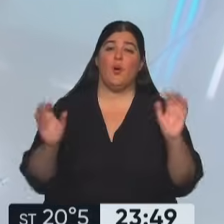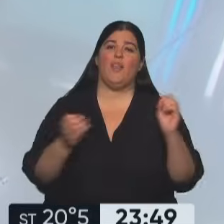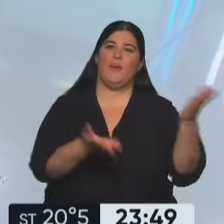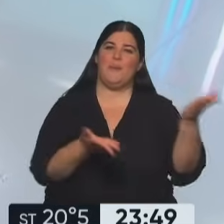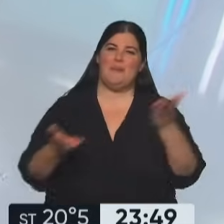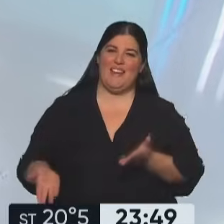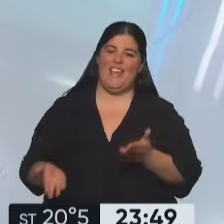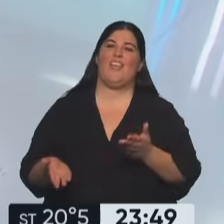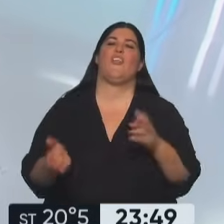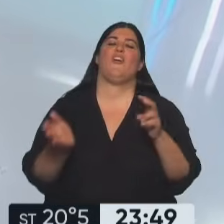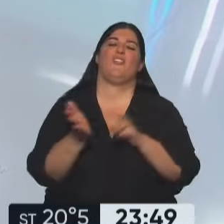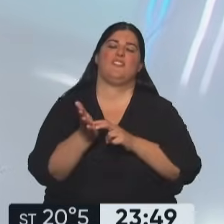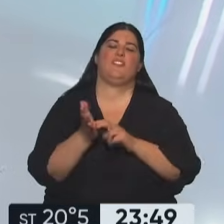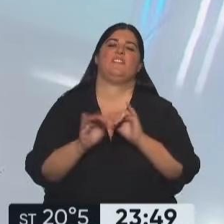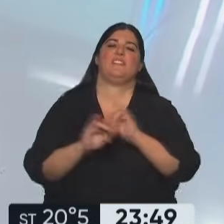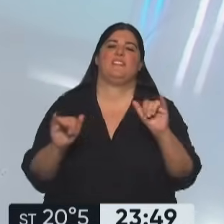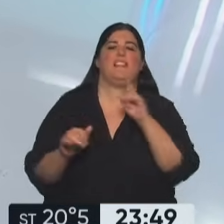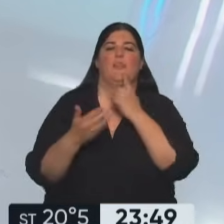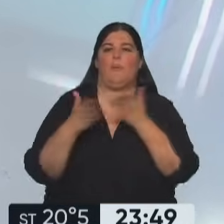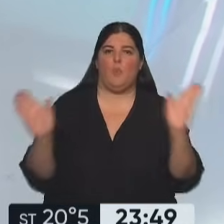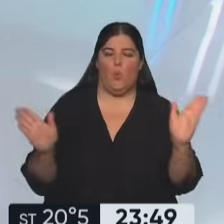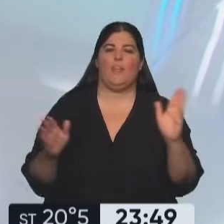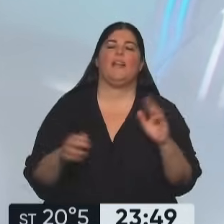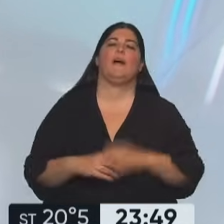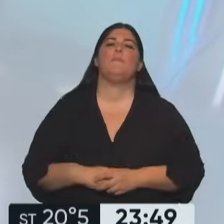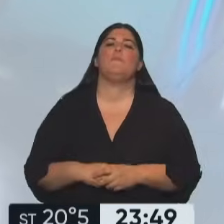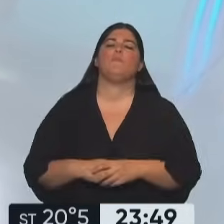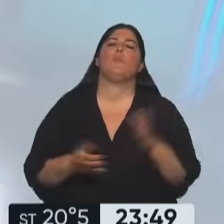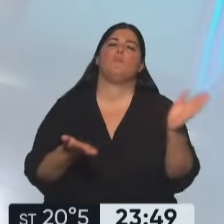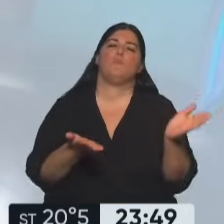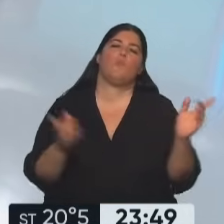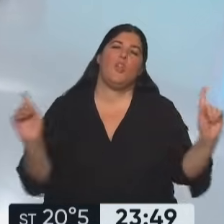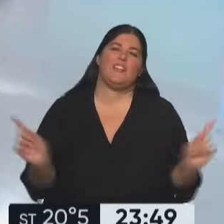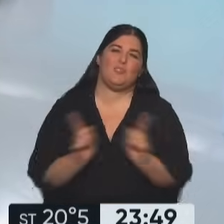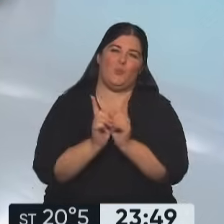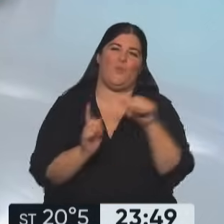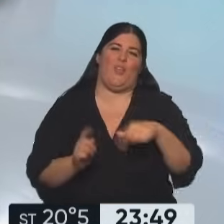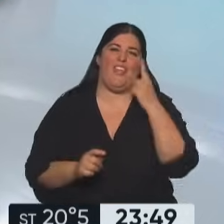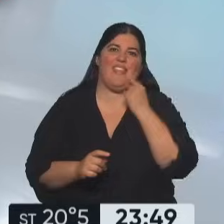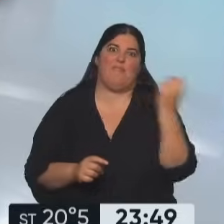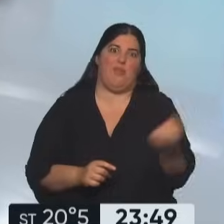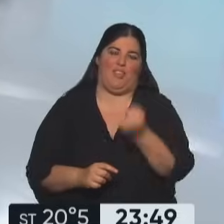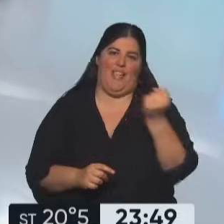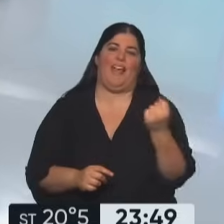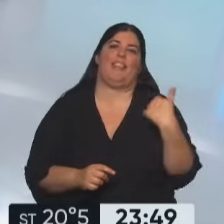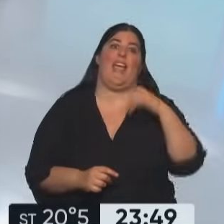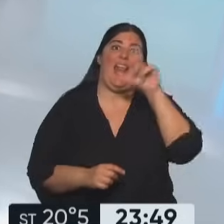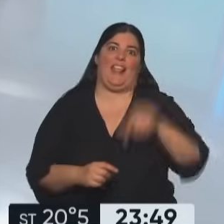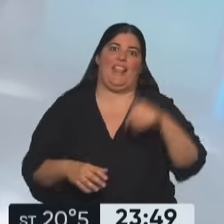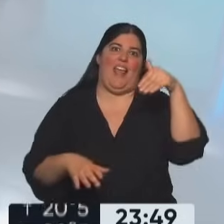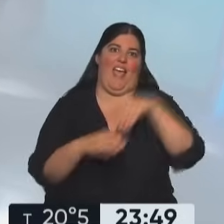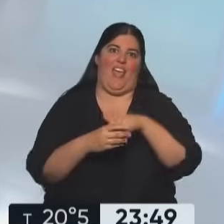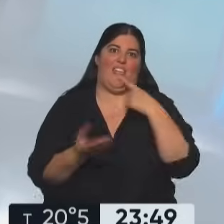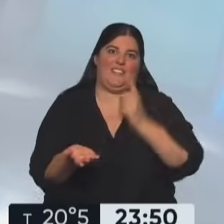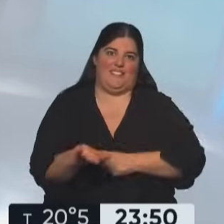Bienvenidos a esta edición especial de Televisión Pública Noticias. Estamos con el repaso, con el resumen de una jornada muy importante. Argentina decide,